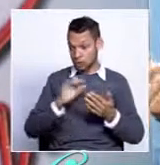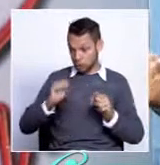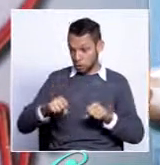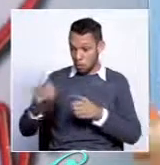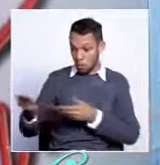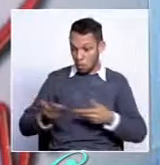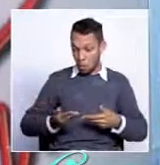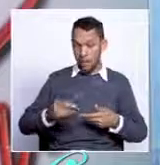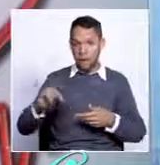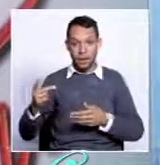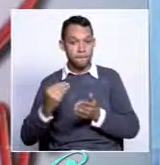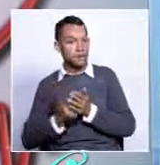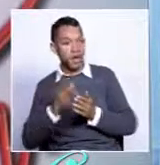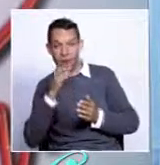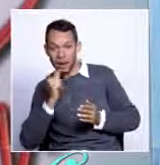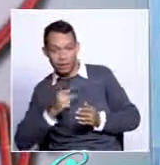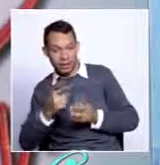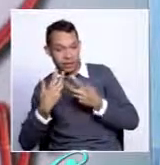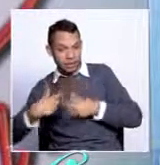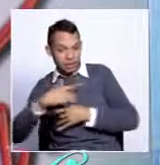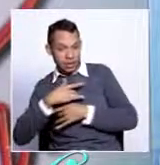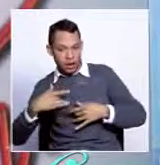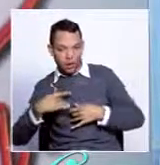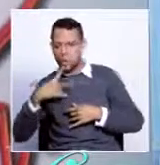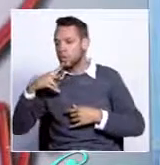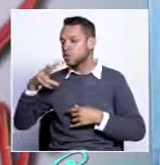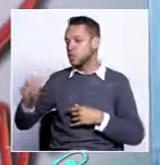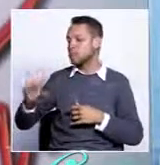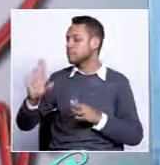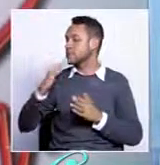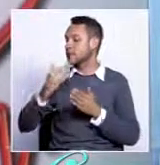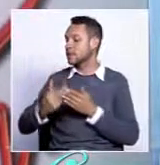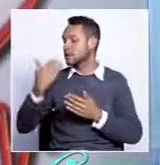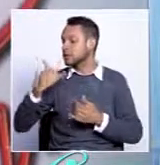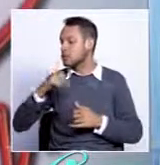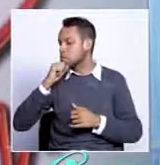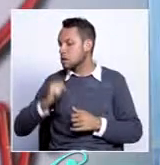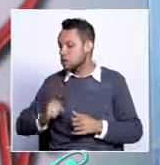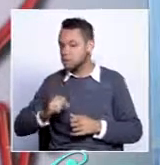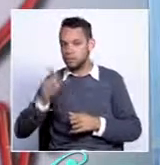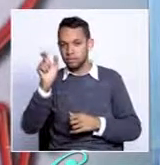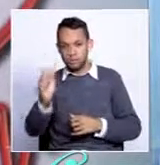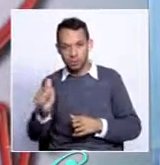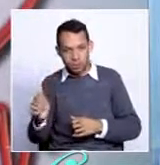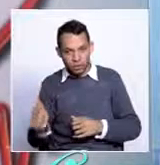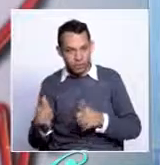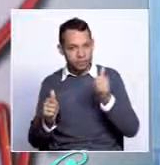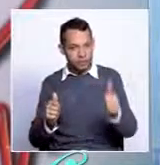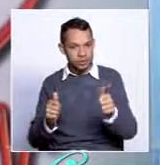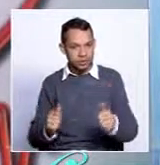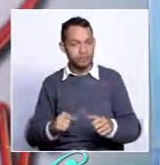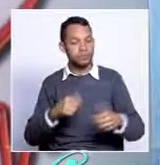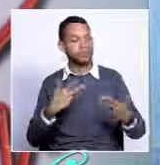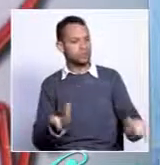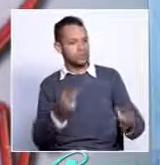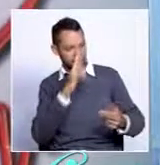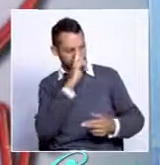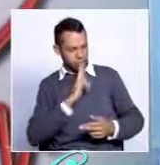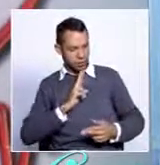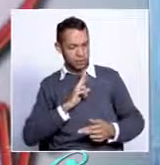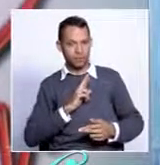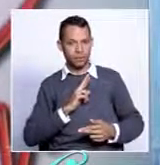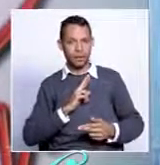entonces nosotros lo que tenemos que mirar es que el paciente y ustedes como pacientes tienen que exigir a esa